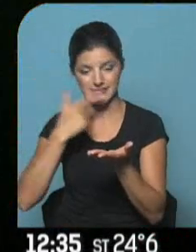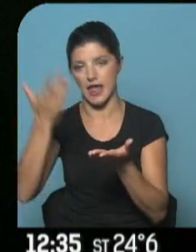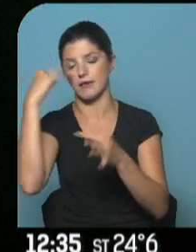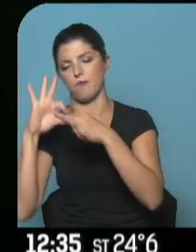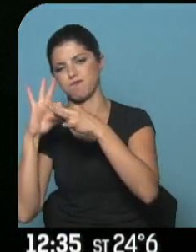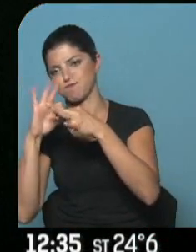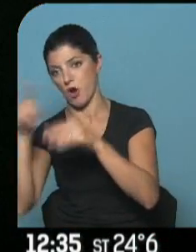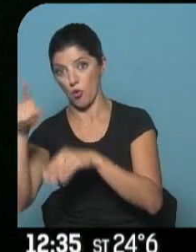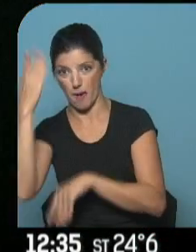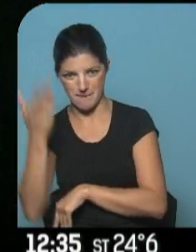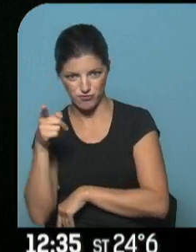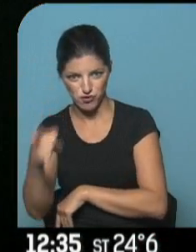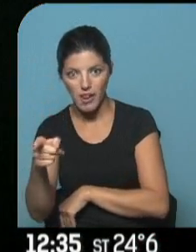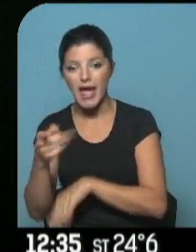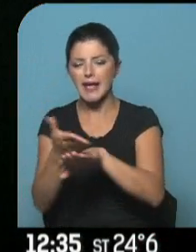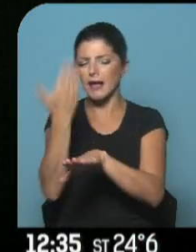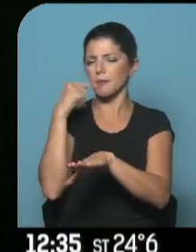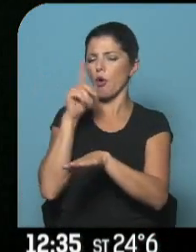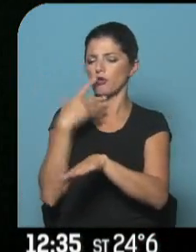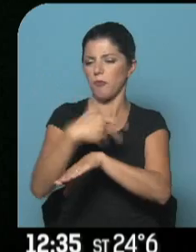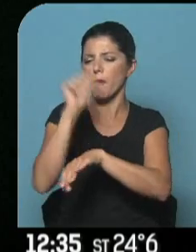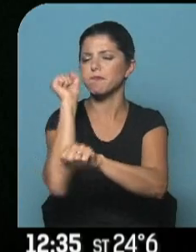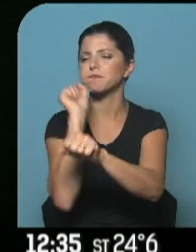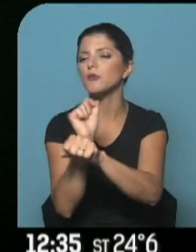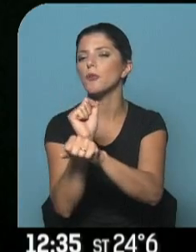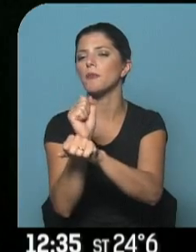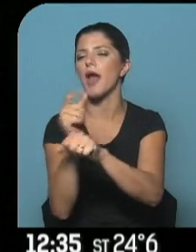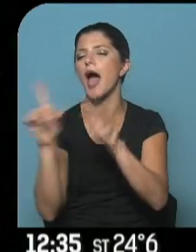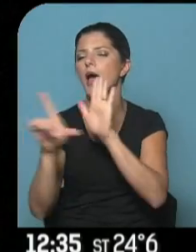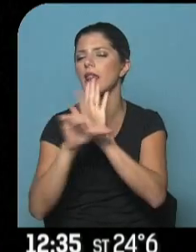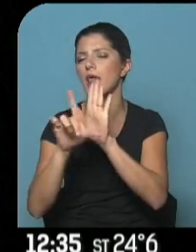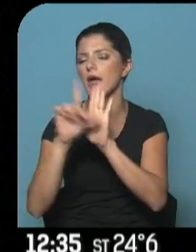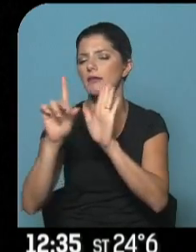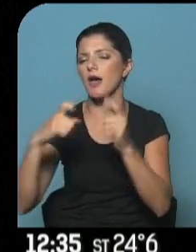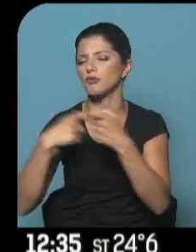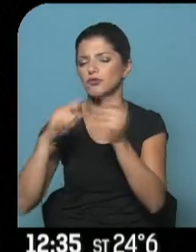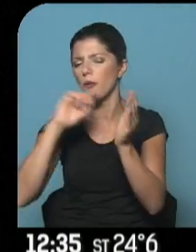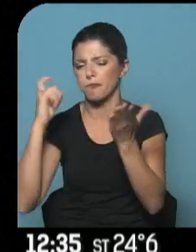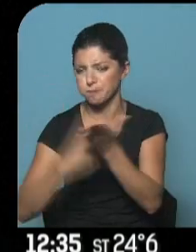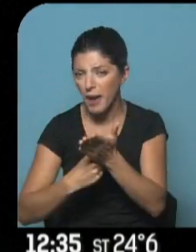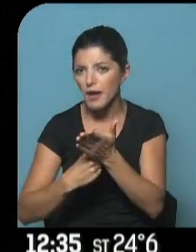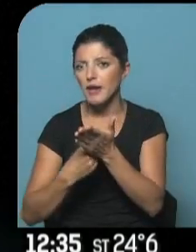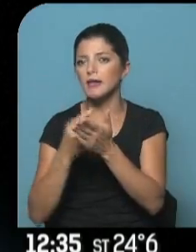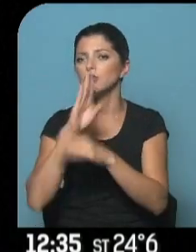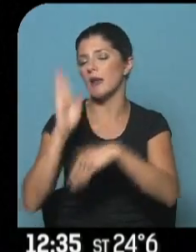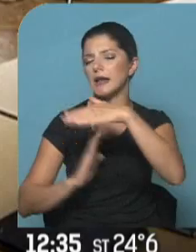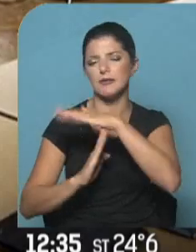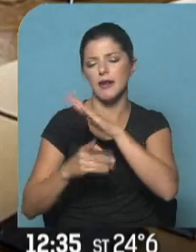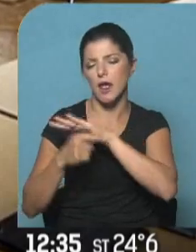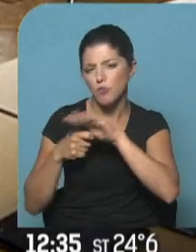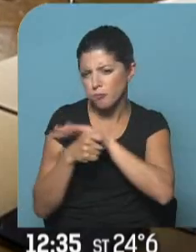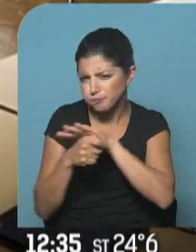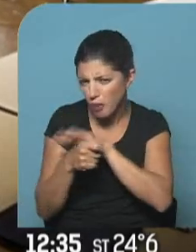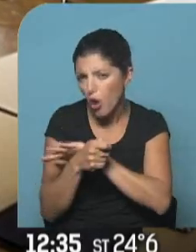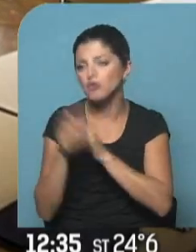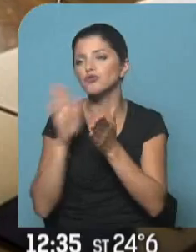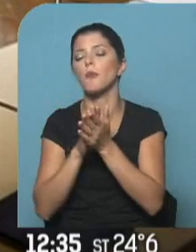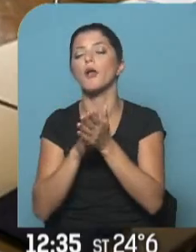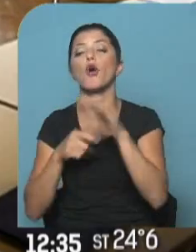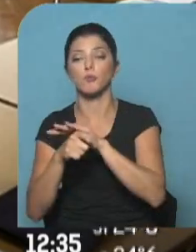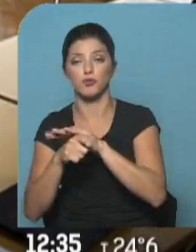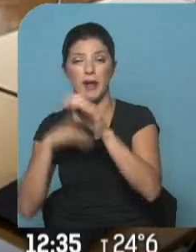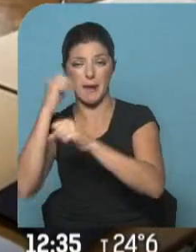Correa, recientemente detenido por asociación ilícita, acusado de liderar una red de sobornos en el marco del escándalo de corrupción internacional de